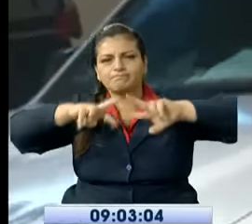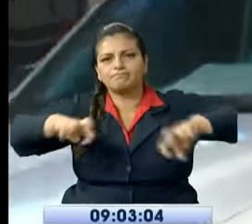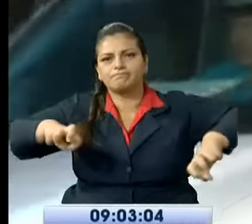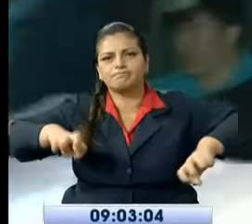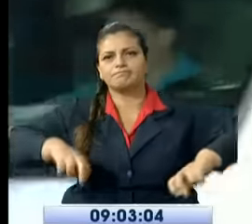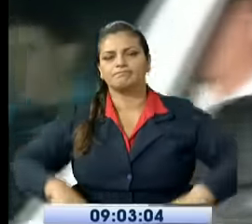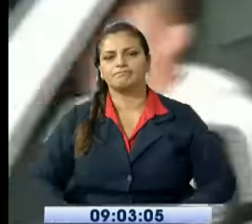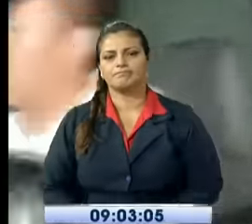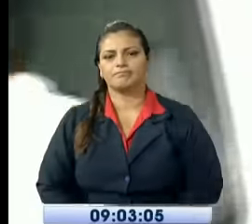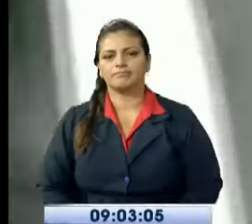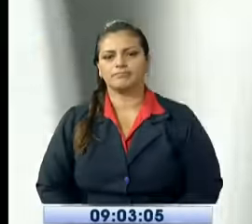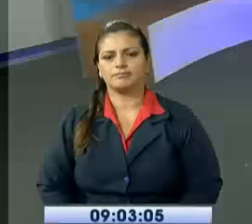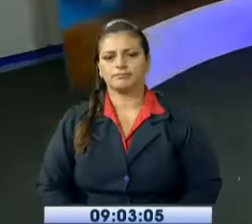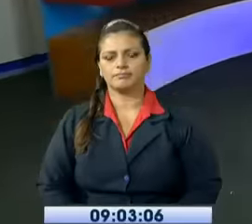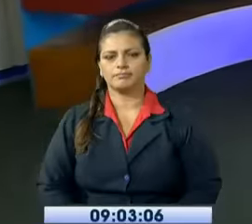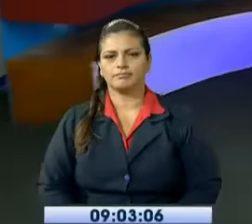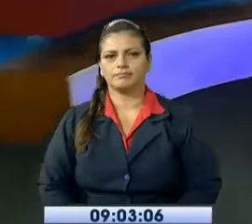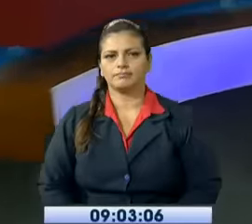Jorge Salazar.